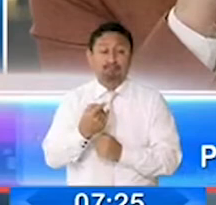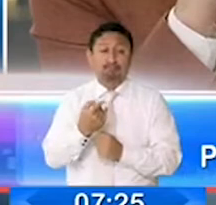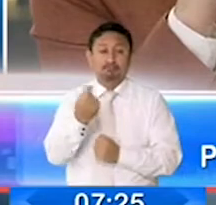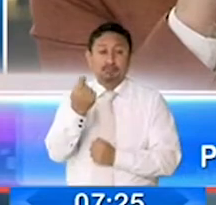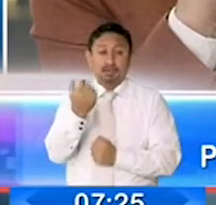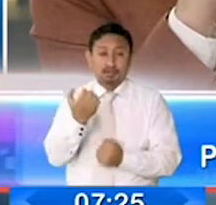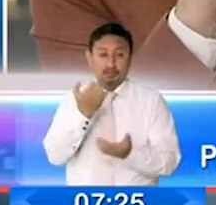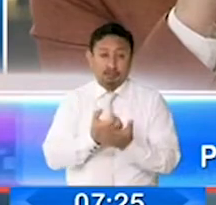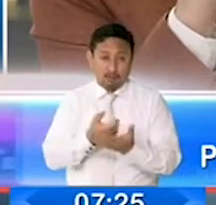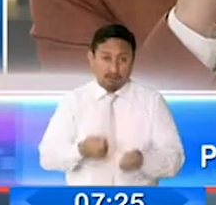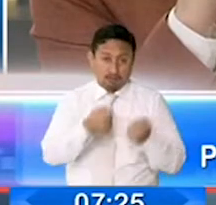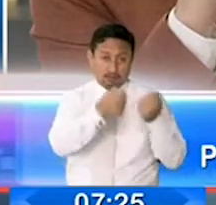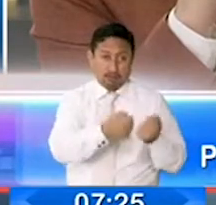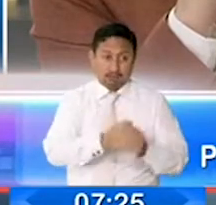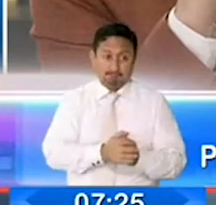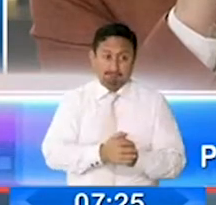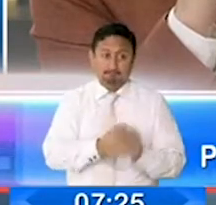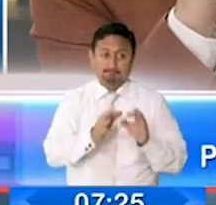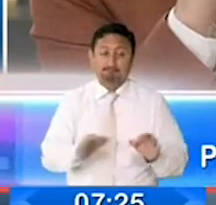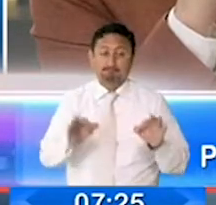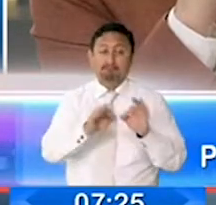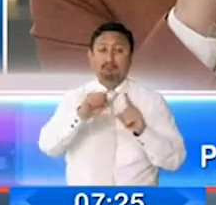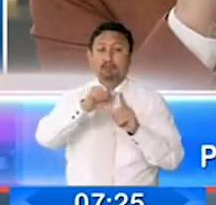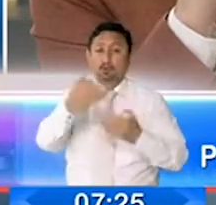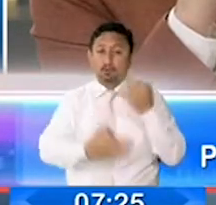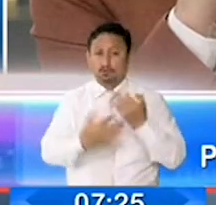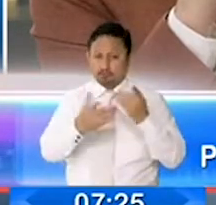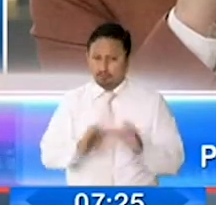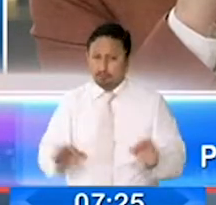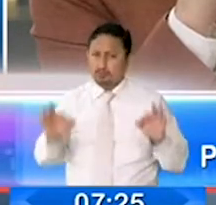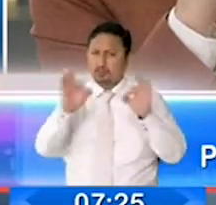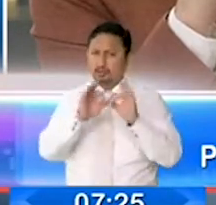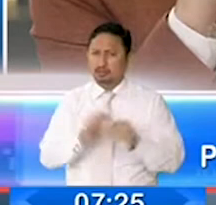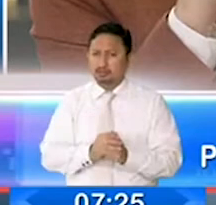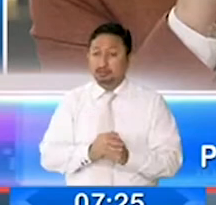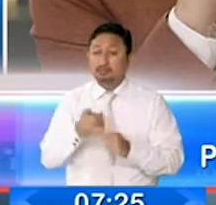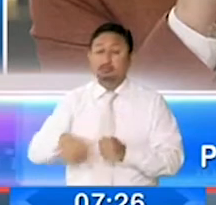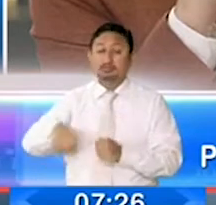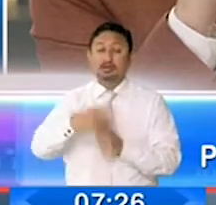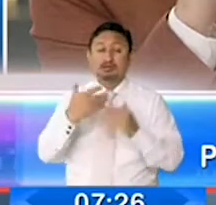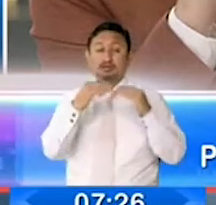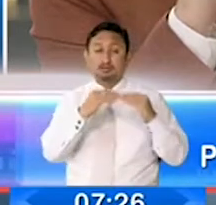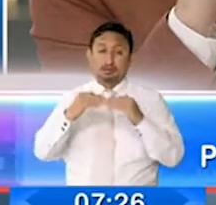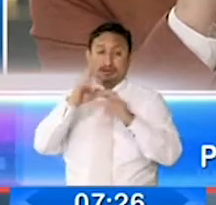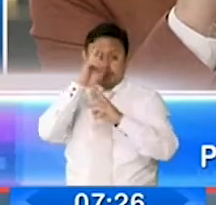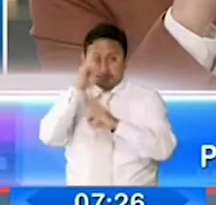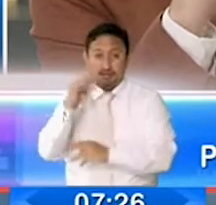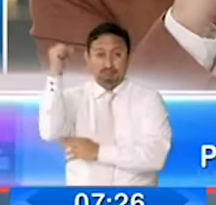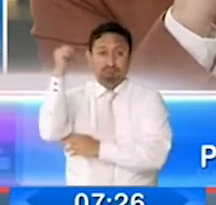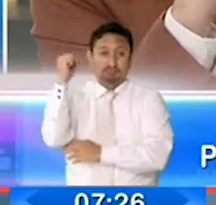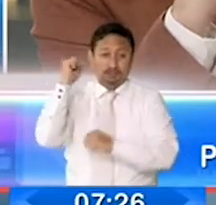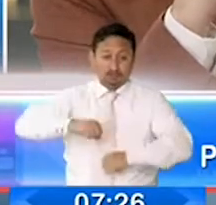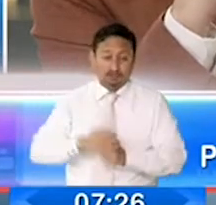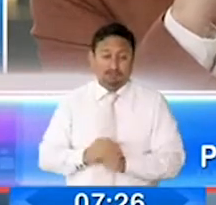Y hay que destacar que el sistema de justicia es importante. El Estado de Derecho es la única forma en la que se